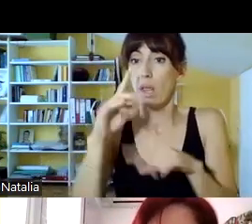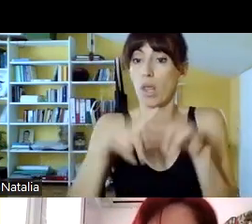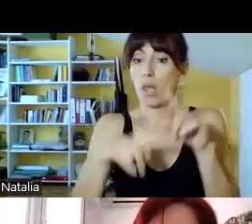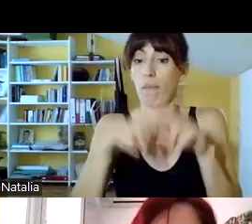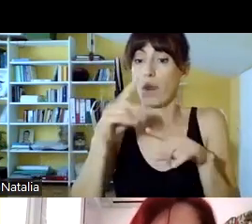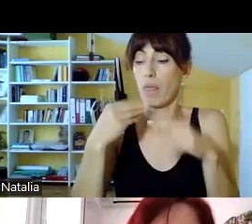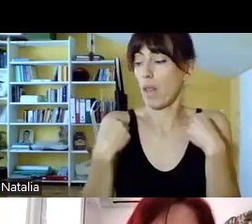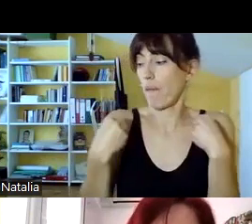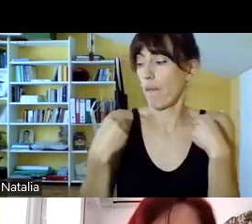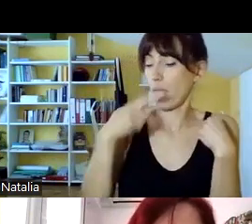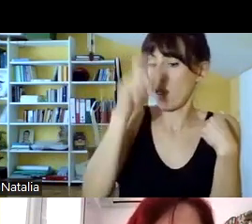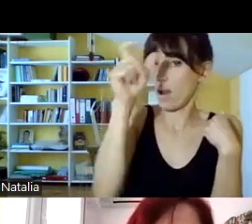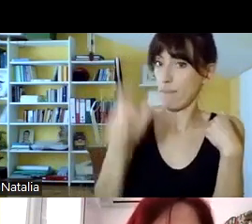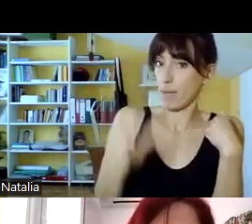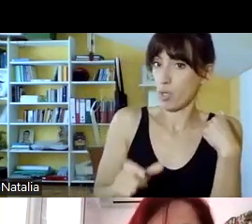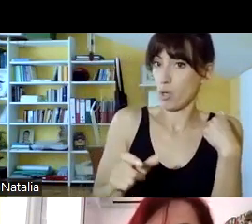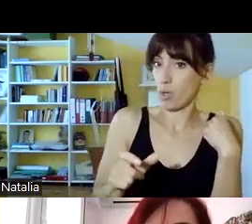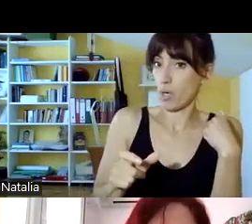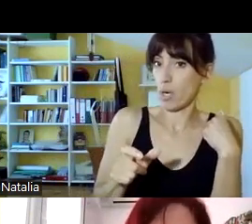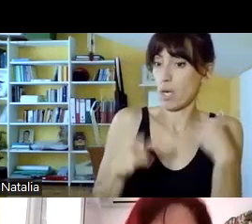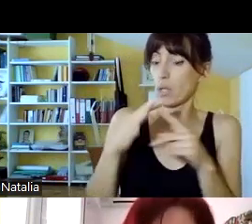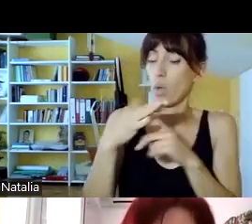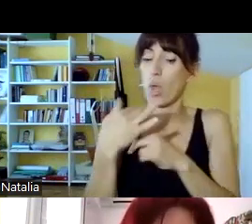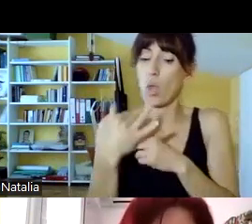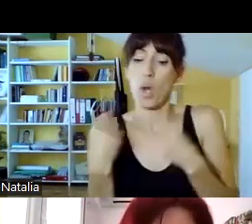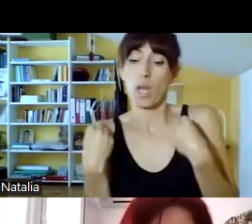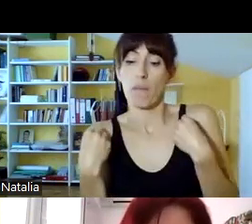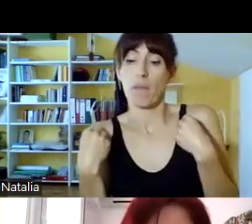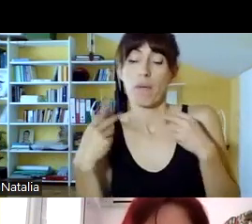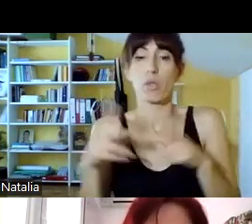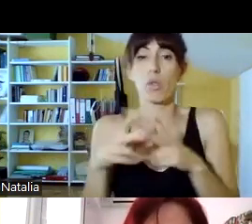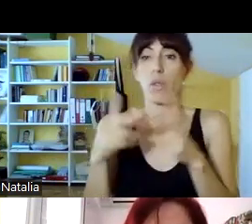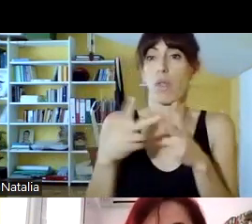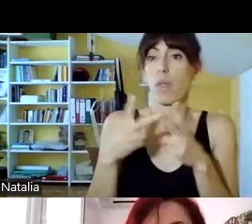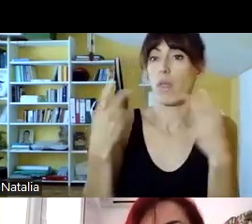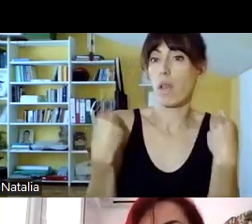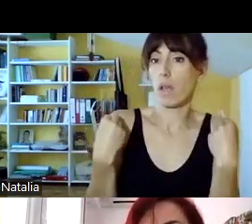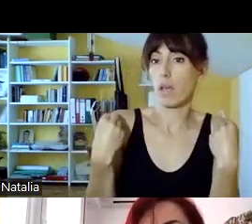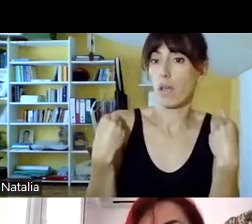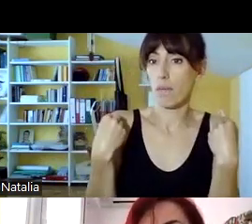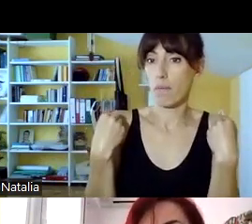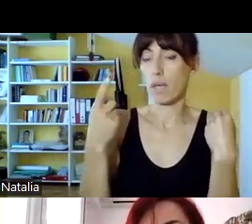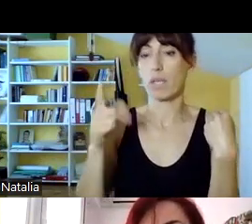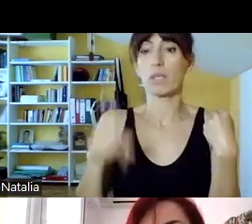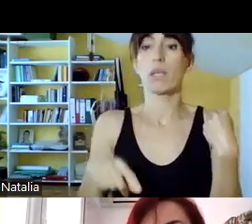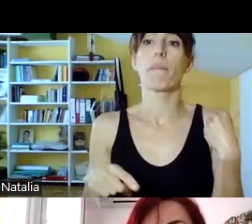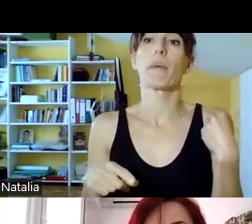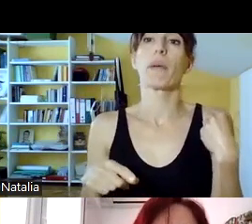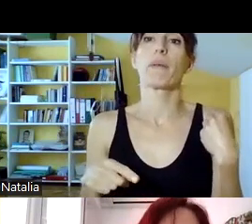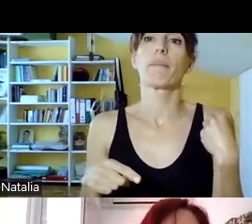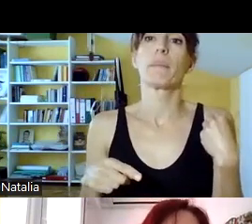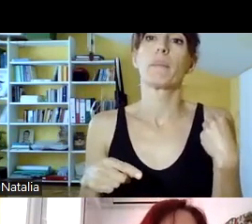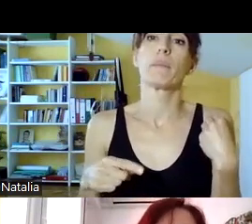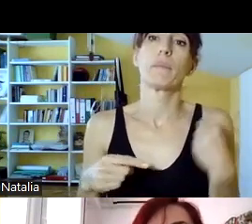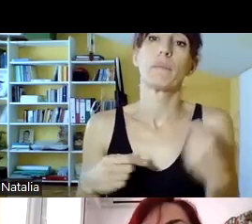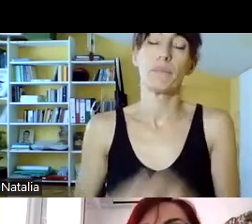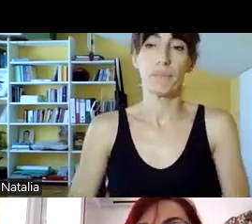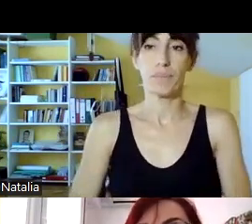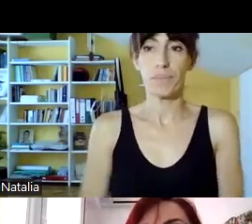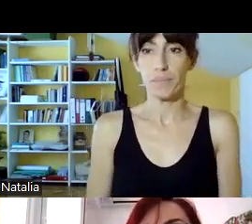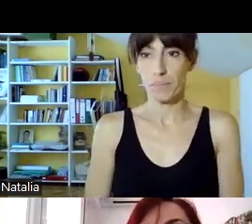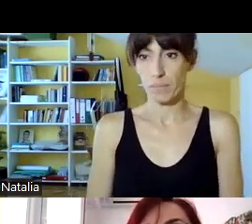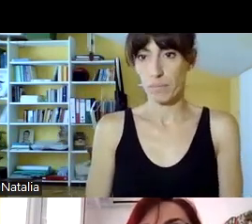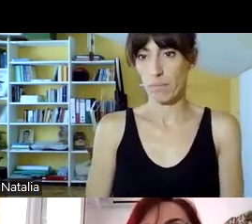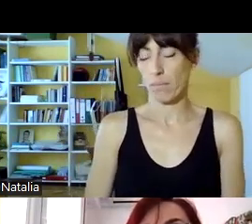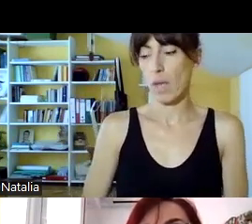de la persona, en el contexto en el que vive, en la sociedad en la que vive, el además en esta cualidad